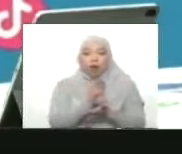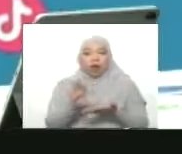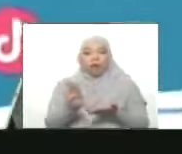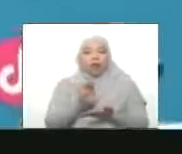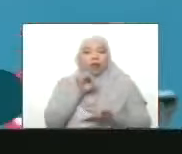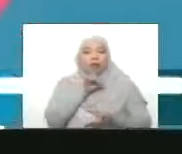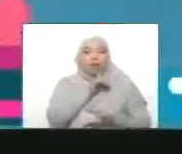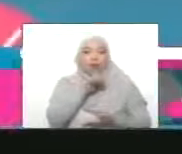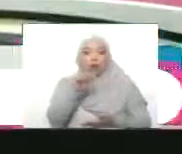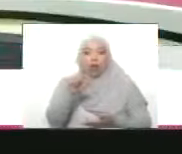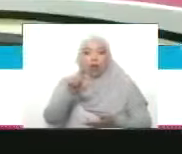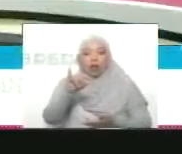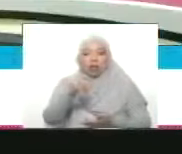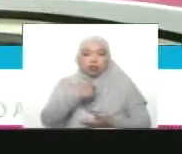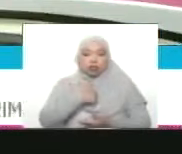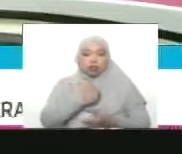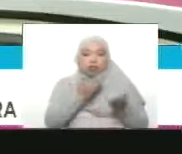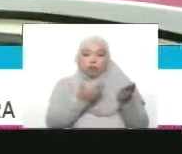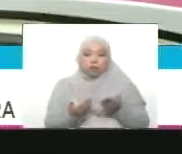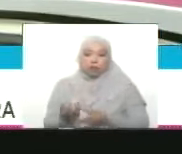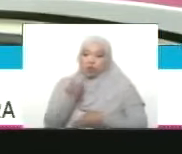aquí tengo unos invitados.